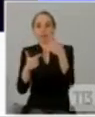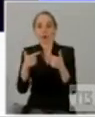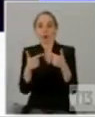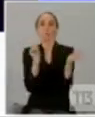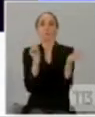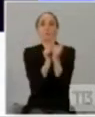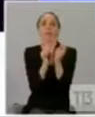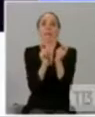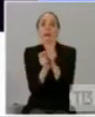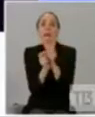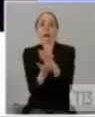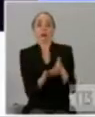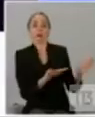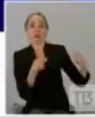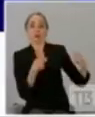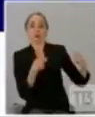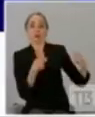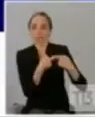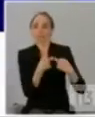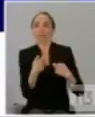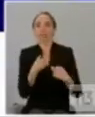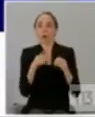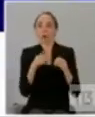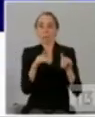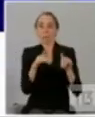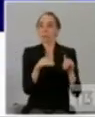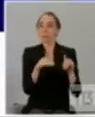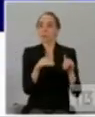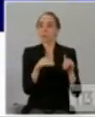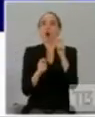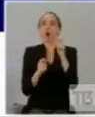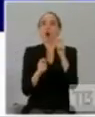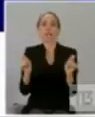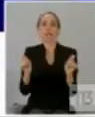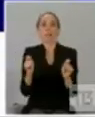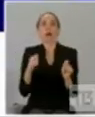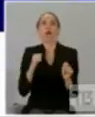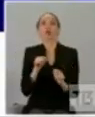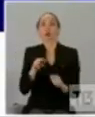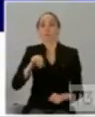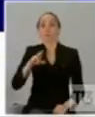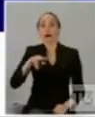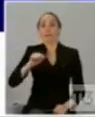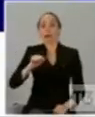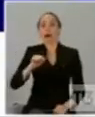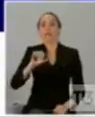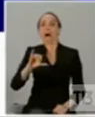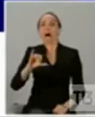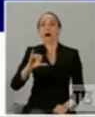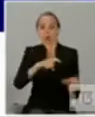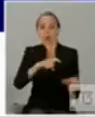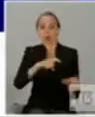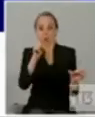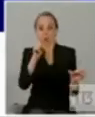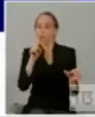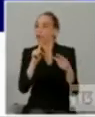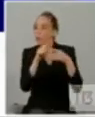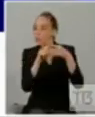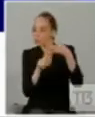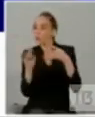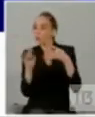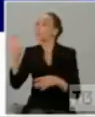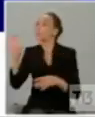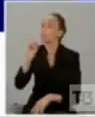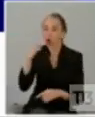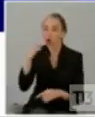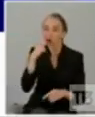peleado con los que dejó atrás. Me fui con los mismos que hoy día están en la campaña conmigo. Mariana Elwin, Juan José Santa Cruz, que se fueron del partido. Ricardo Escobar, pero por eso mi pregunta